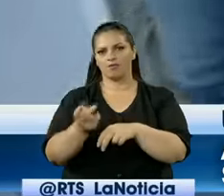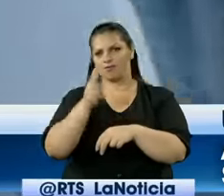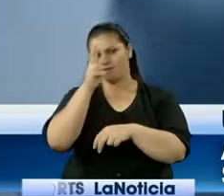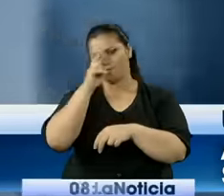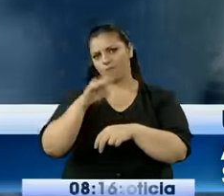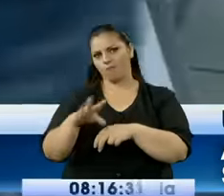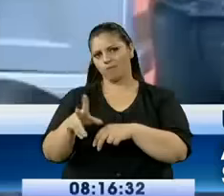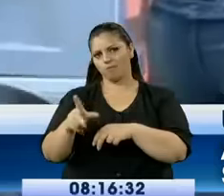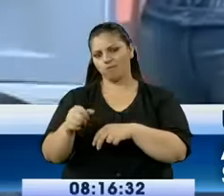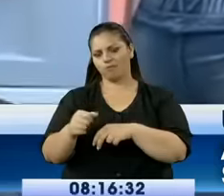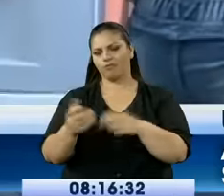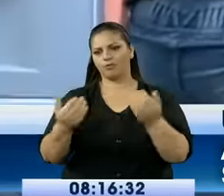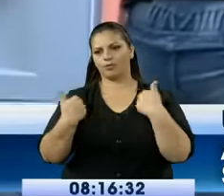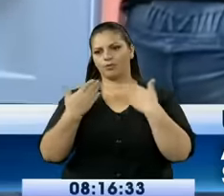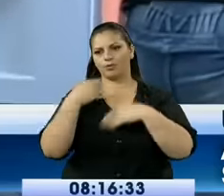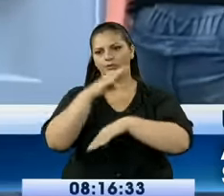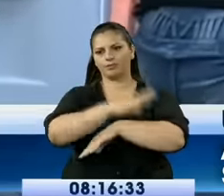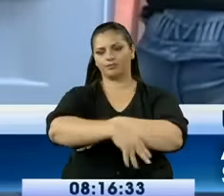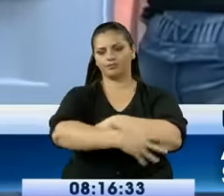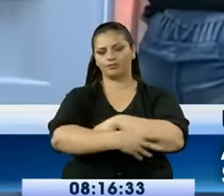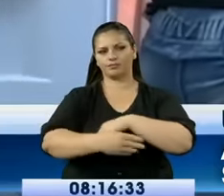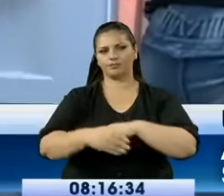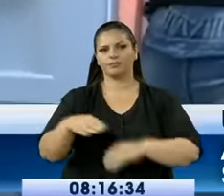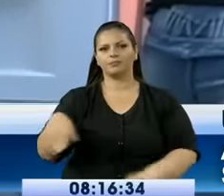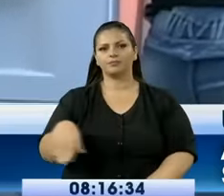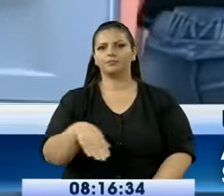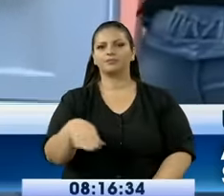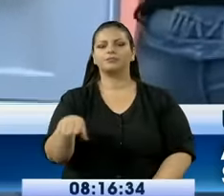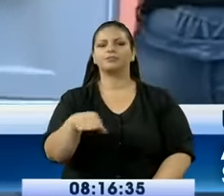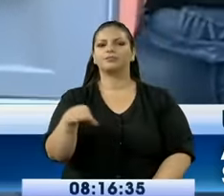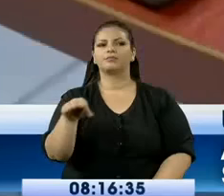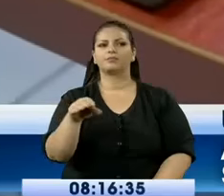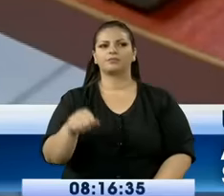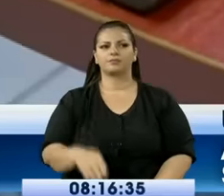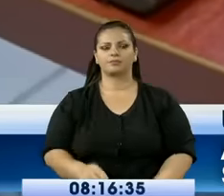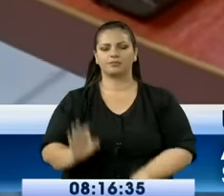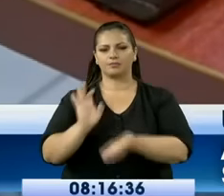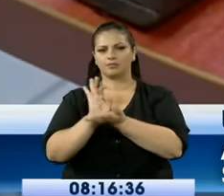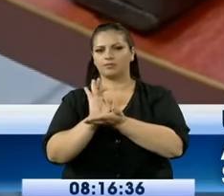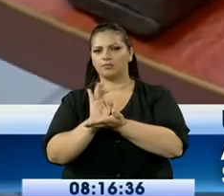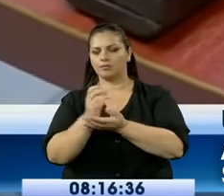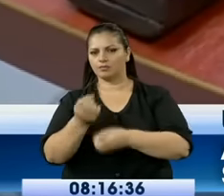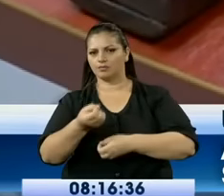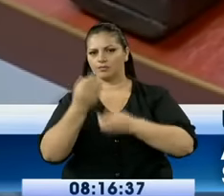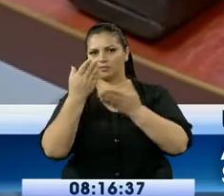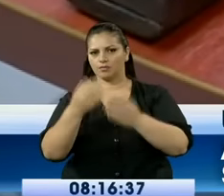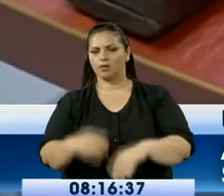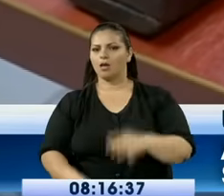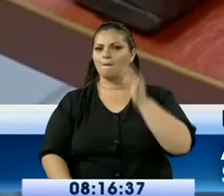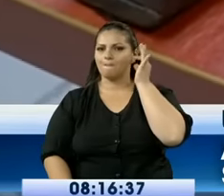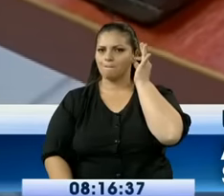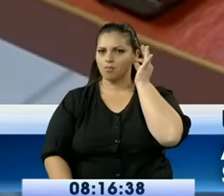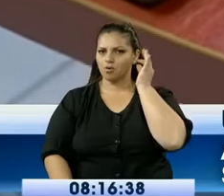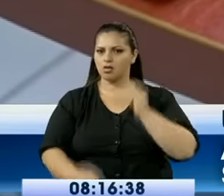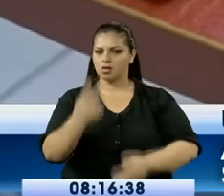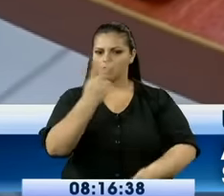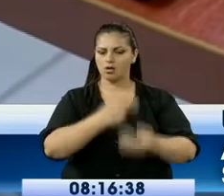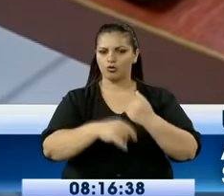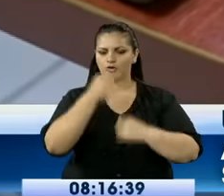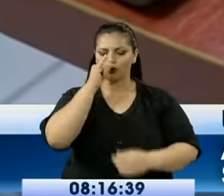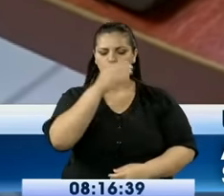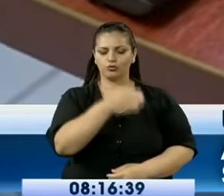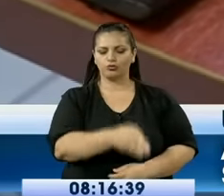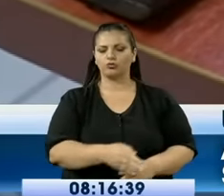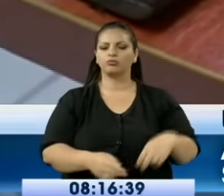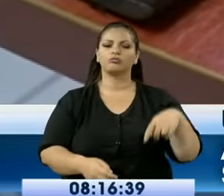suburbio de Guayaquil y en una de sus fechorías, según testigos, por poco asesinan a una mujer y a su hijo.